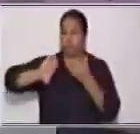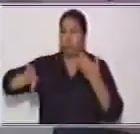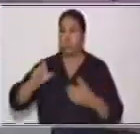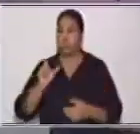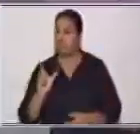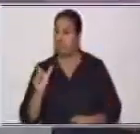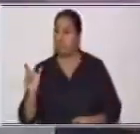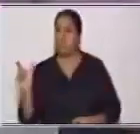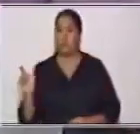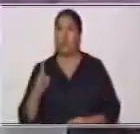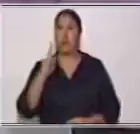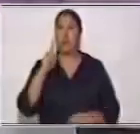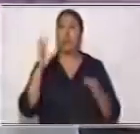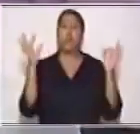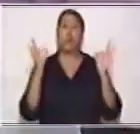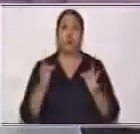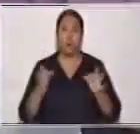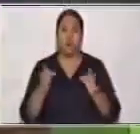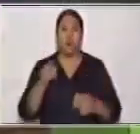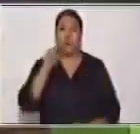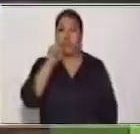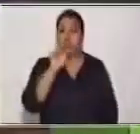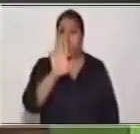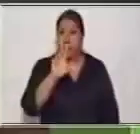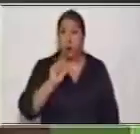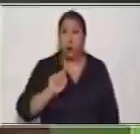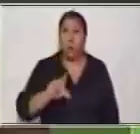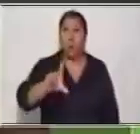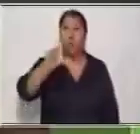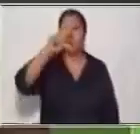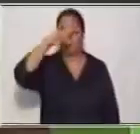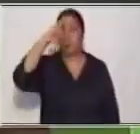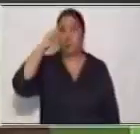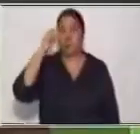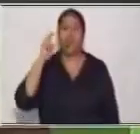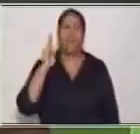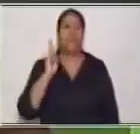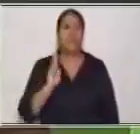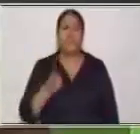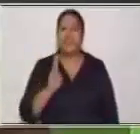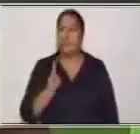Una forma que usted está acostumbrado a trabajar. Siempre,